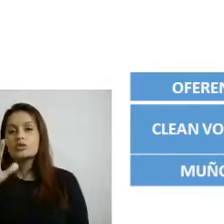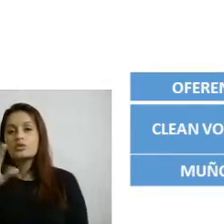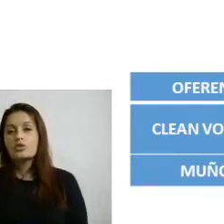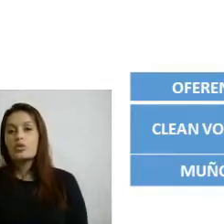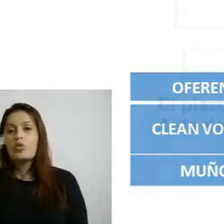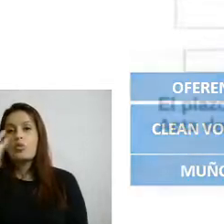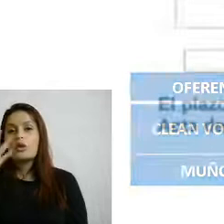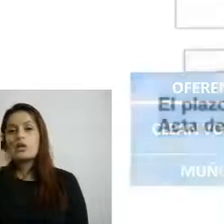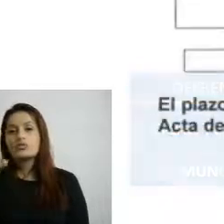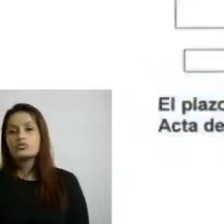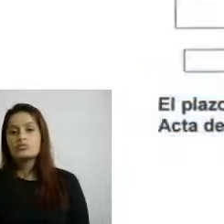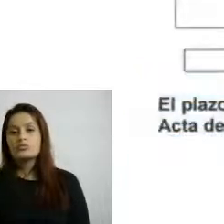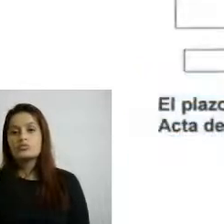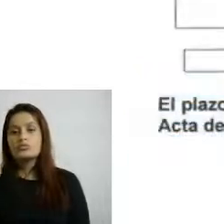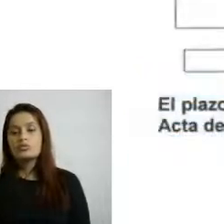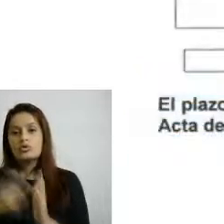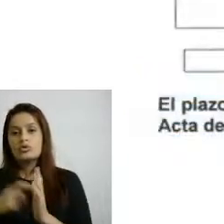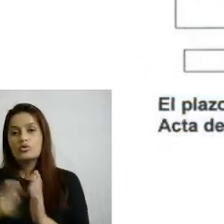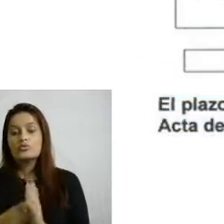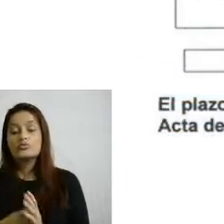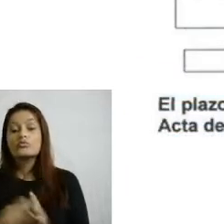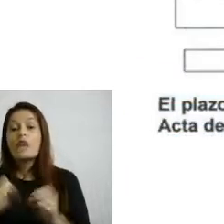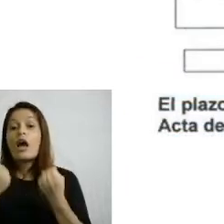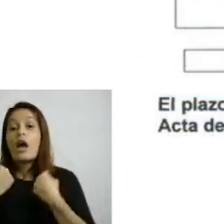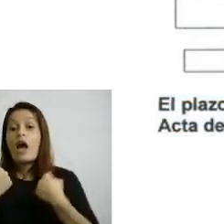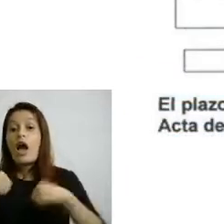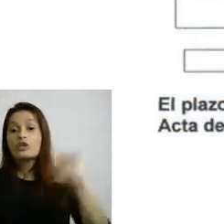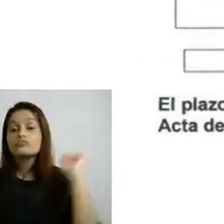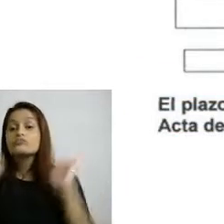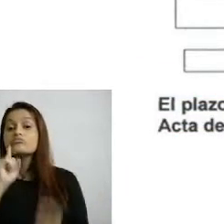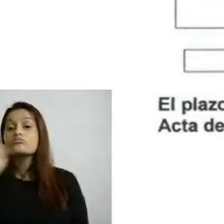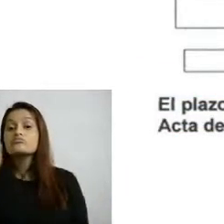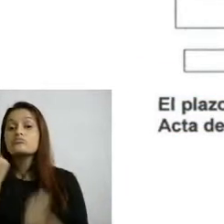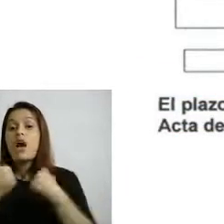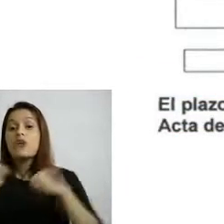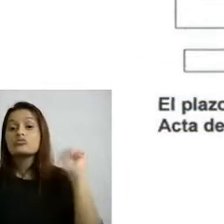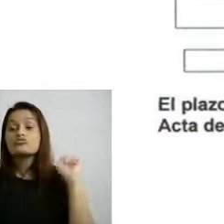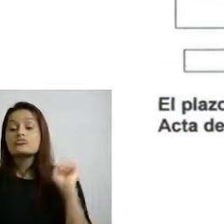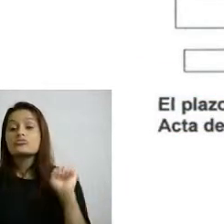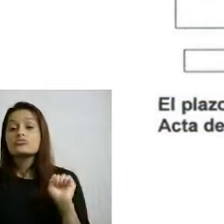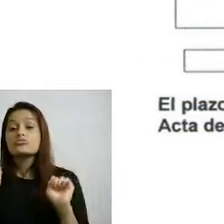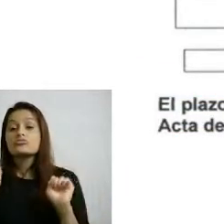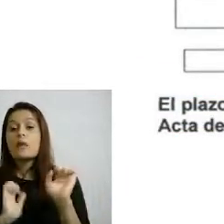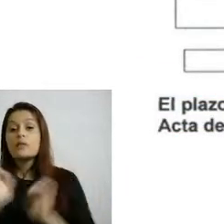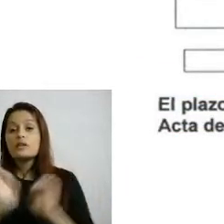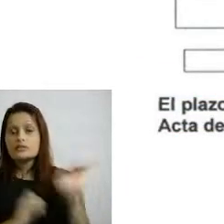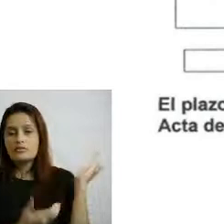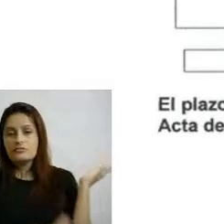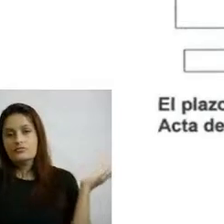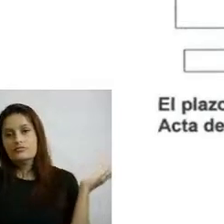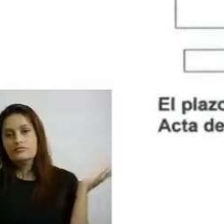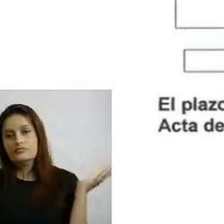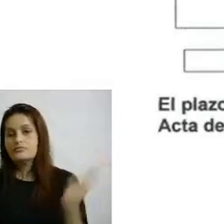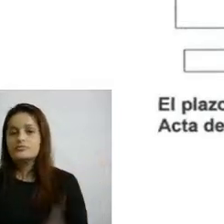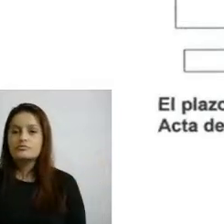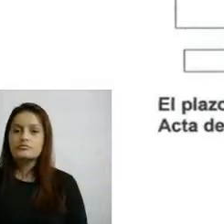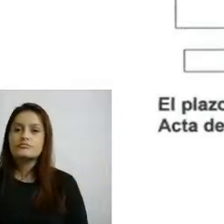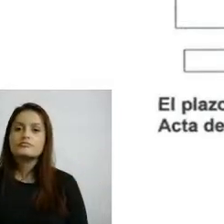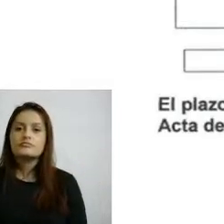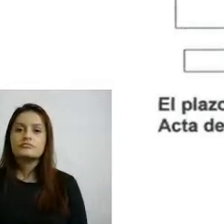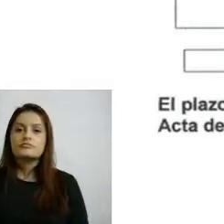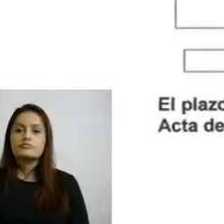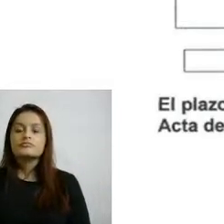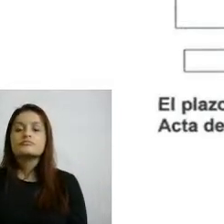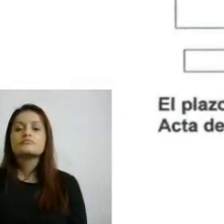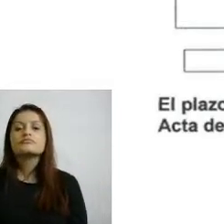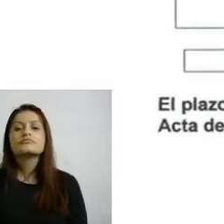75.48 puntos. Por lo tanto, señores concejales, se les propone adjudicar esta licitación pública